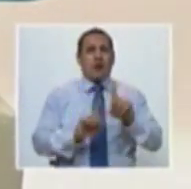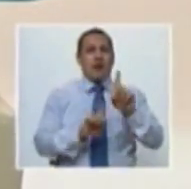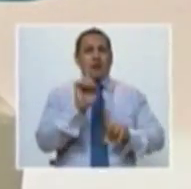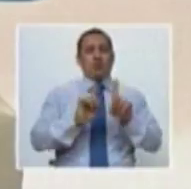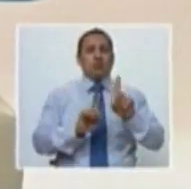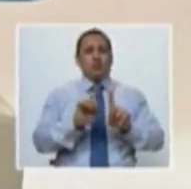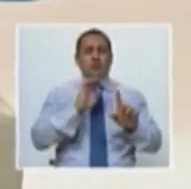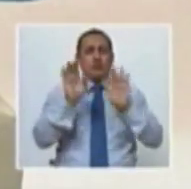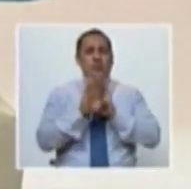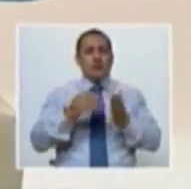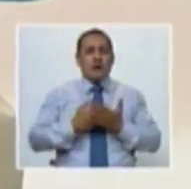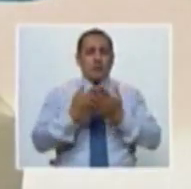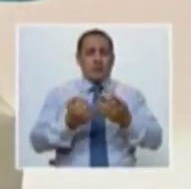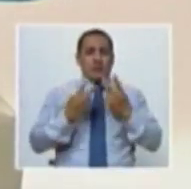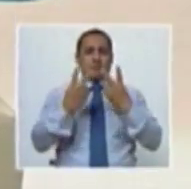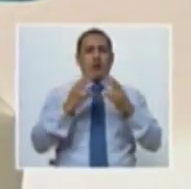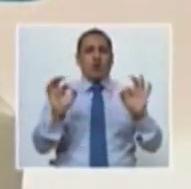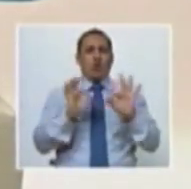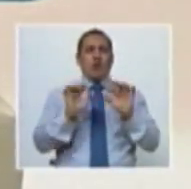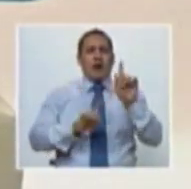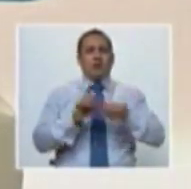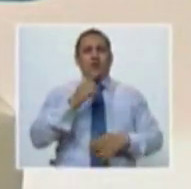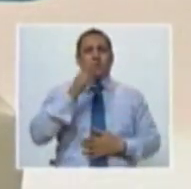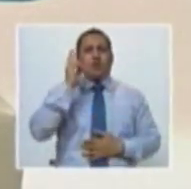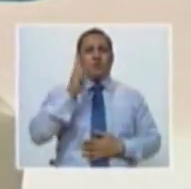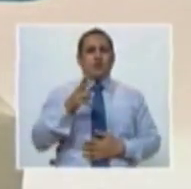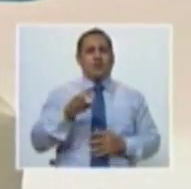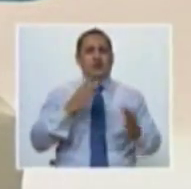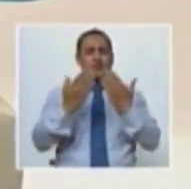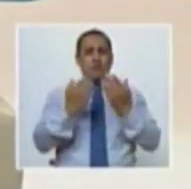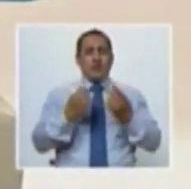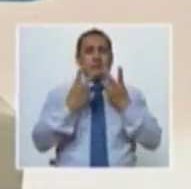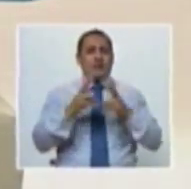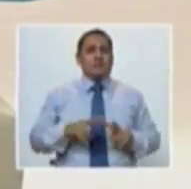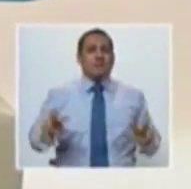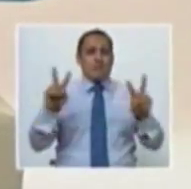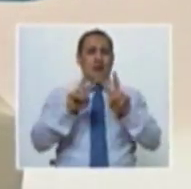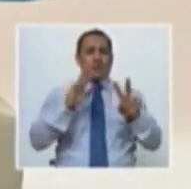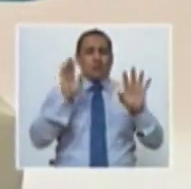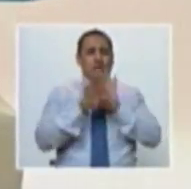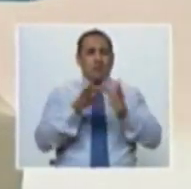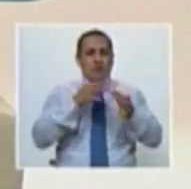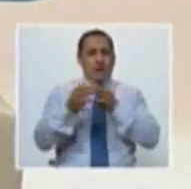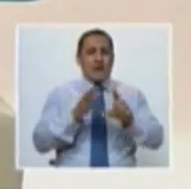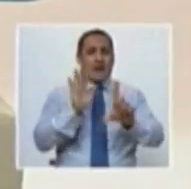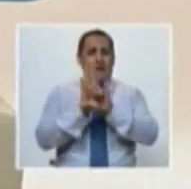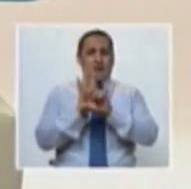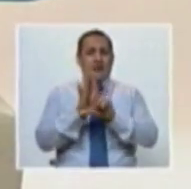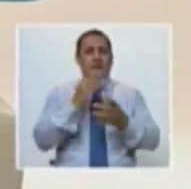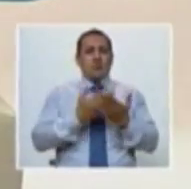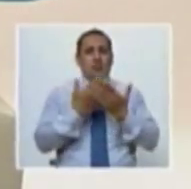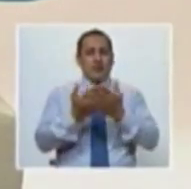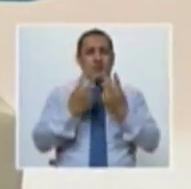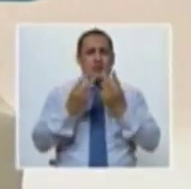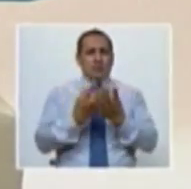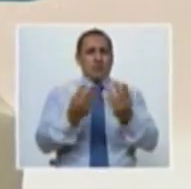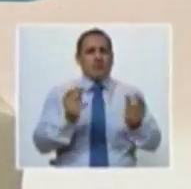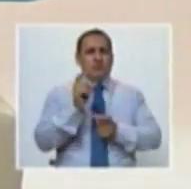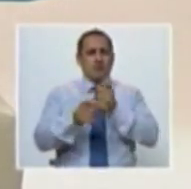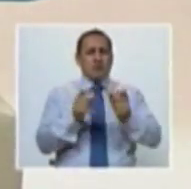algunas determinaciones o algunas prohibiciones, de tal manera que es válido afirmar que según esa ley, determinada gente no